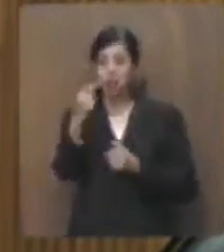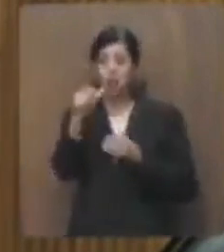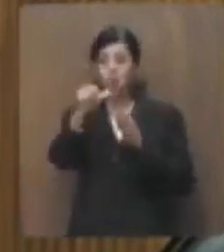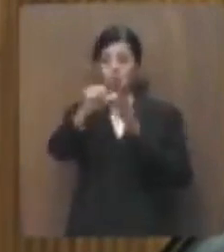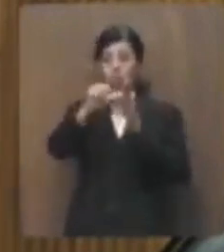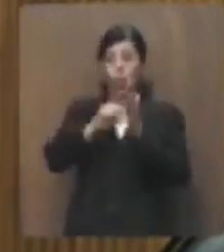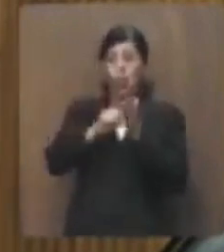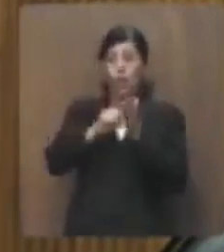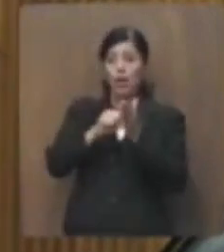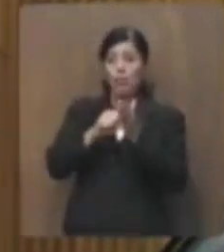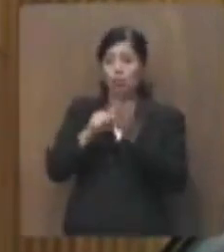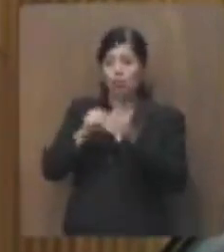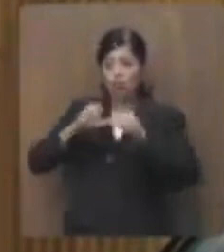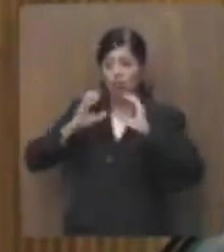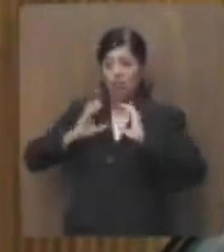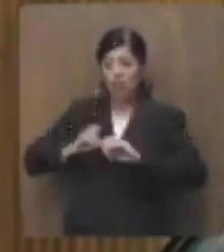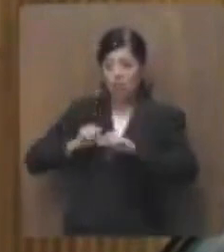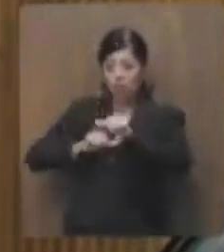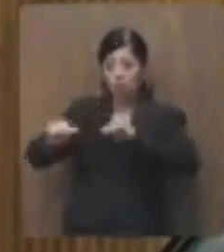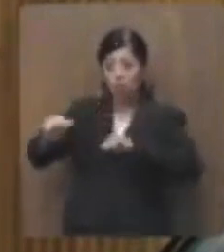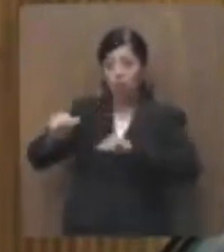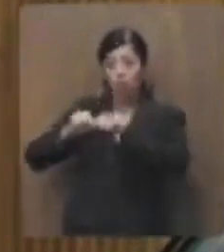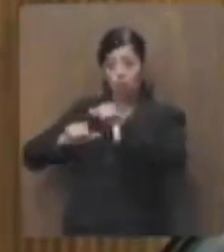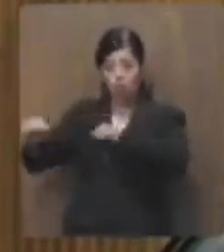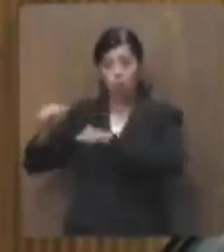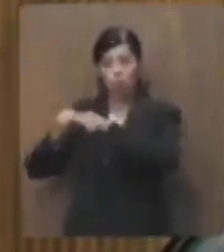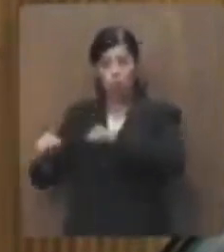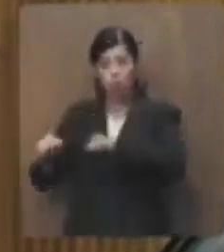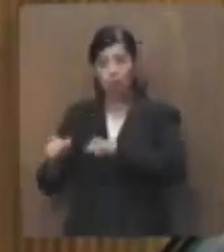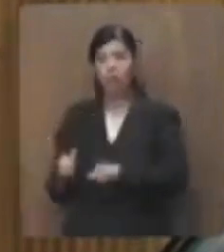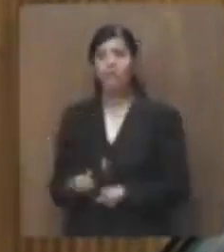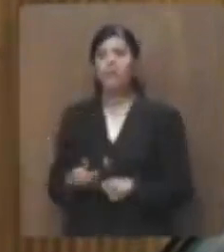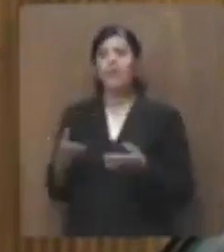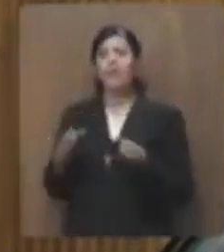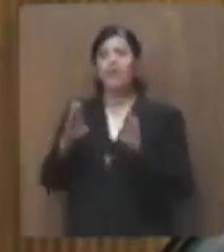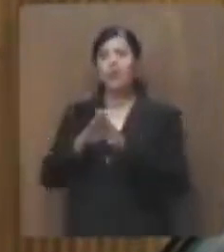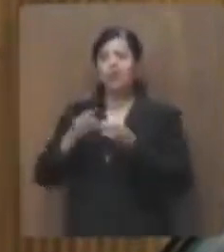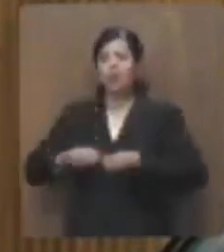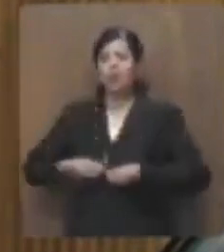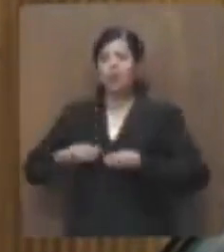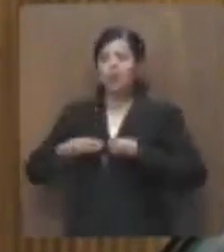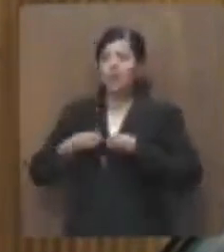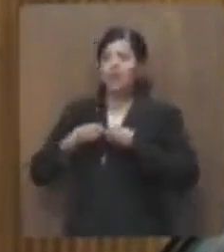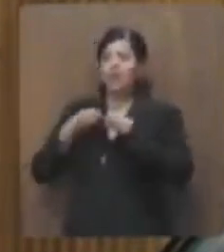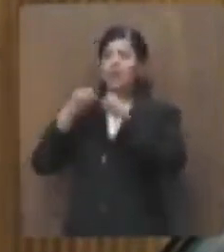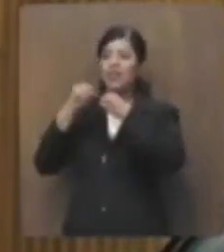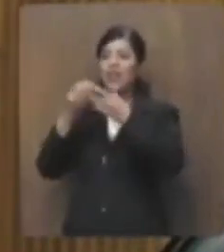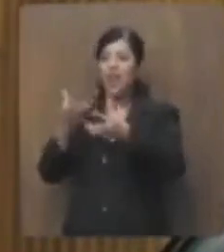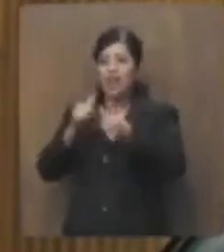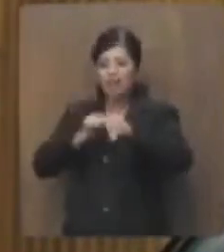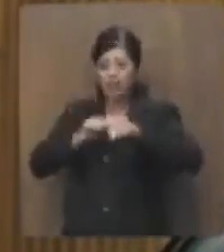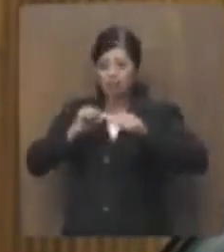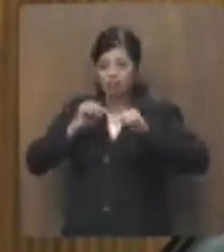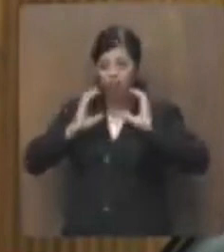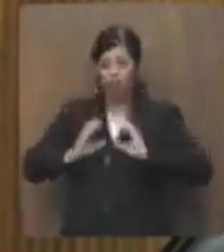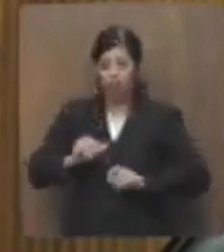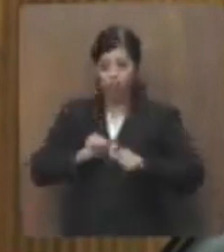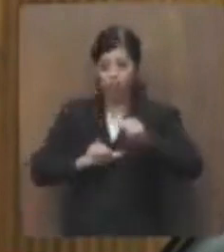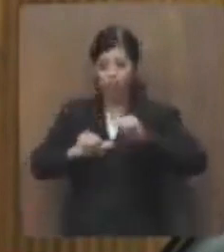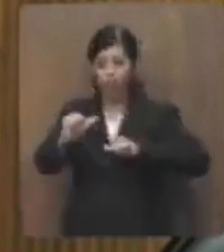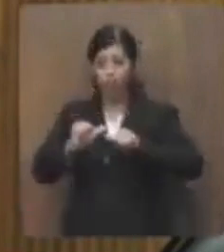la única manera en que se puede acceder a la posibilidad de dar vida a través de un transplante es evidentemente